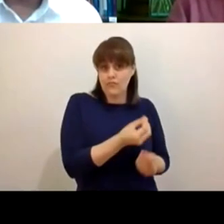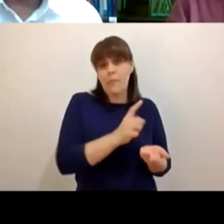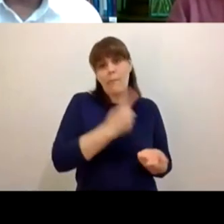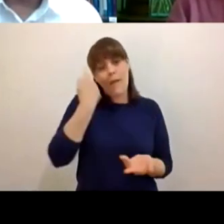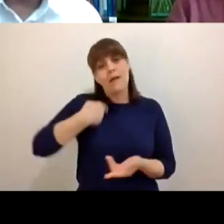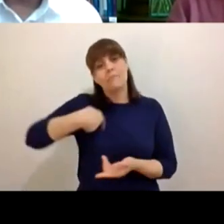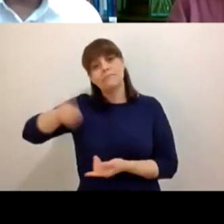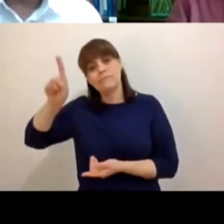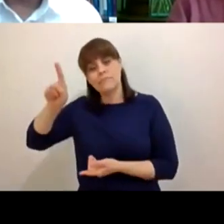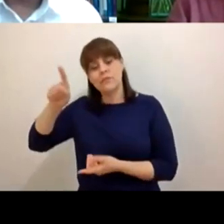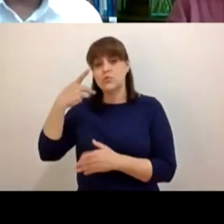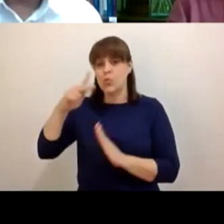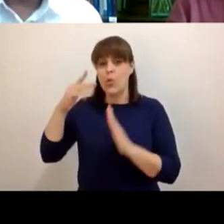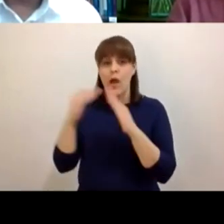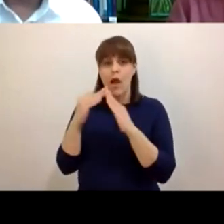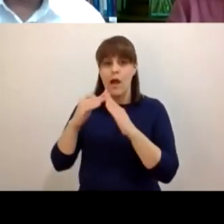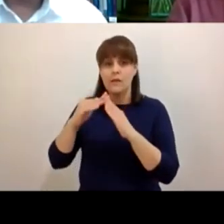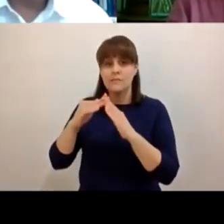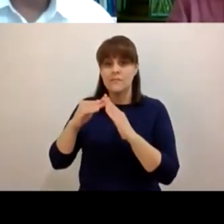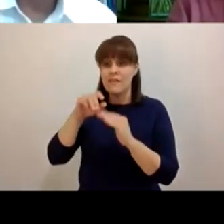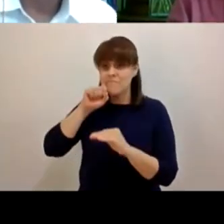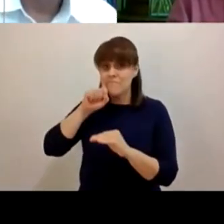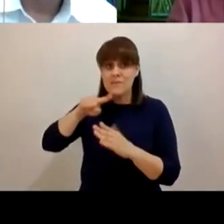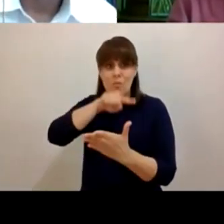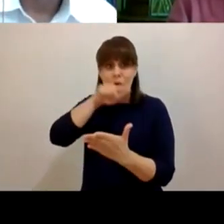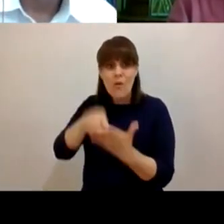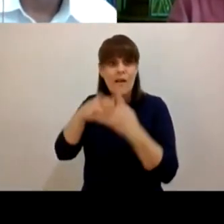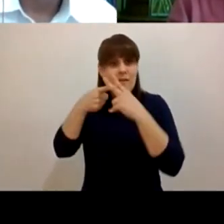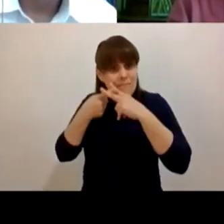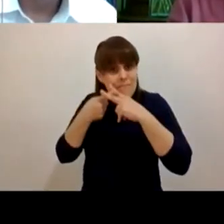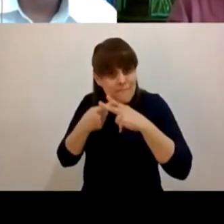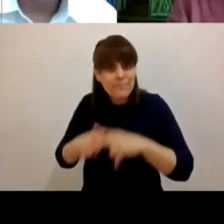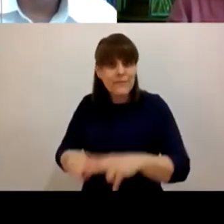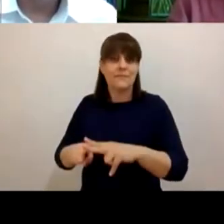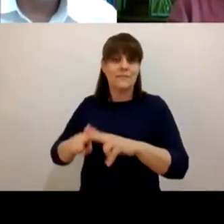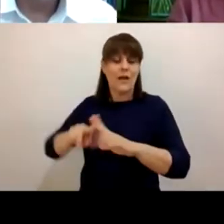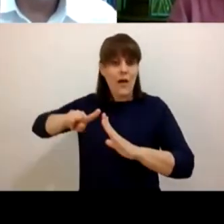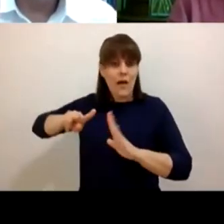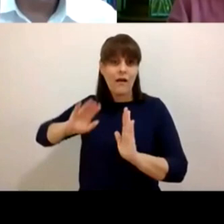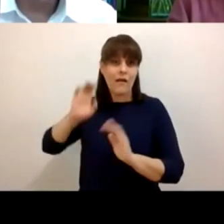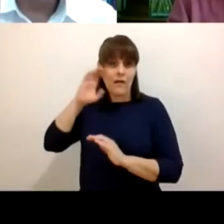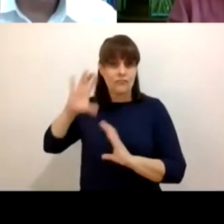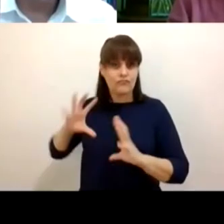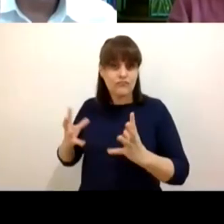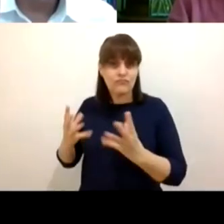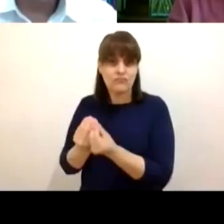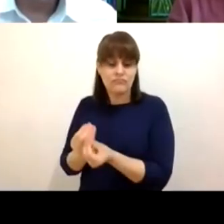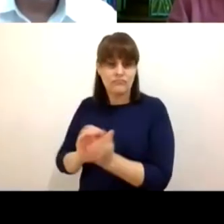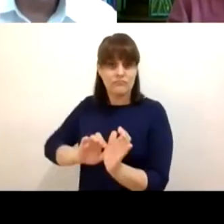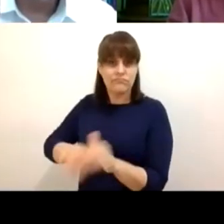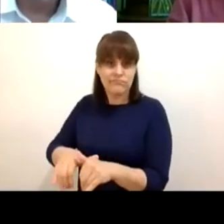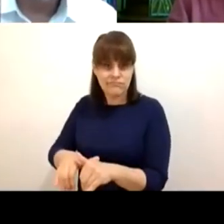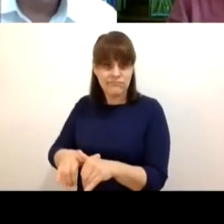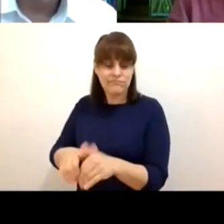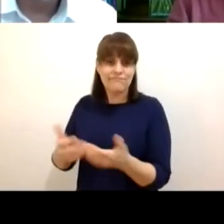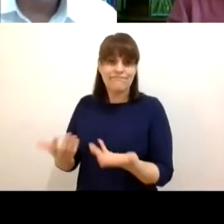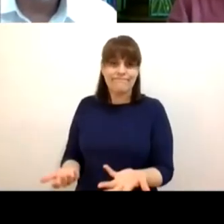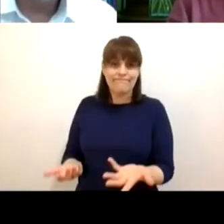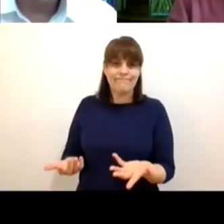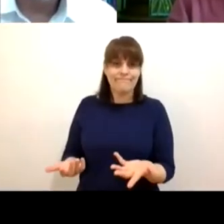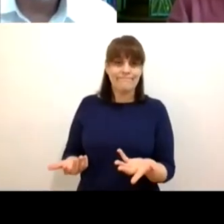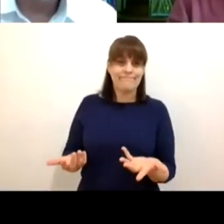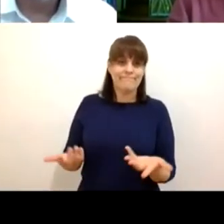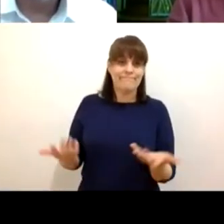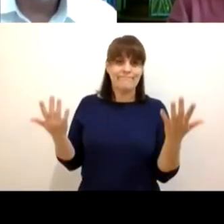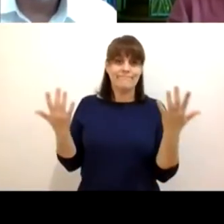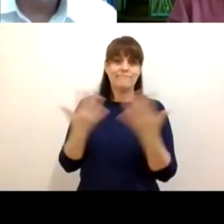un inicio los llevó a pertenecer al grupo al cual pertenecen o a pertenecer a las actividades. Entonces, ahí yo diría,